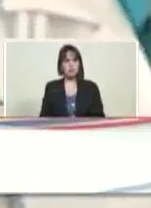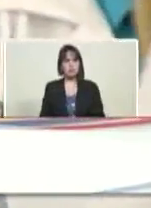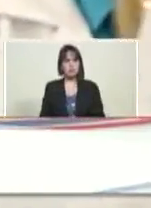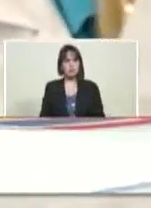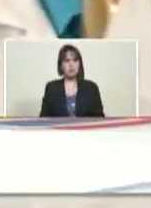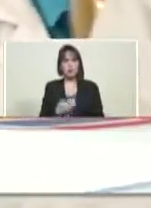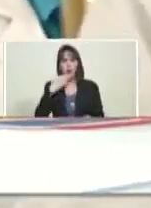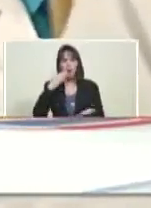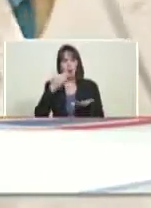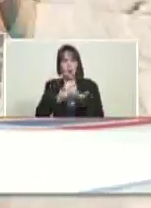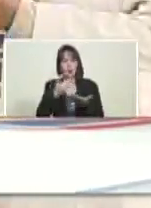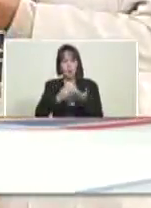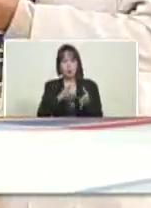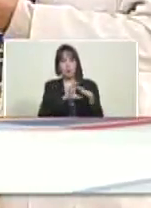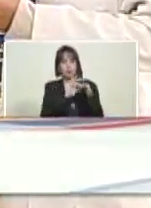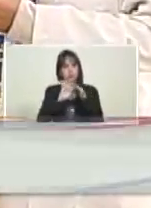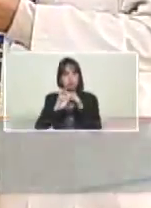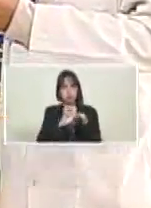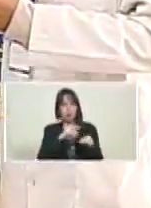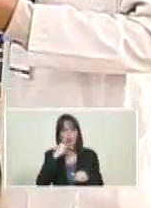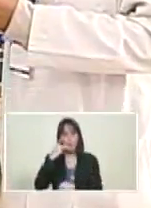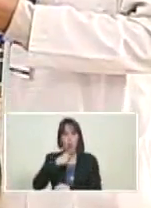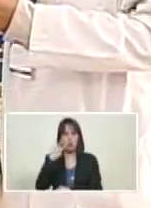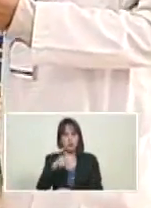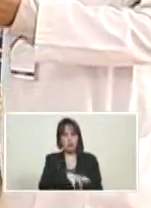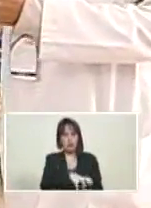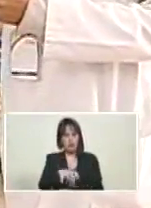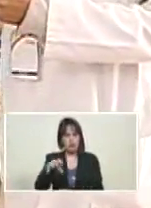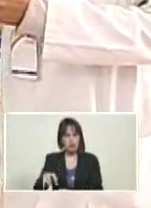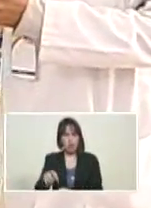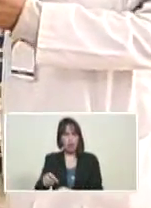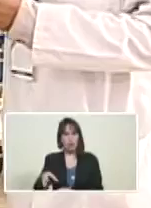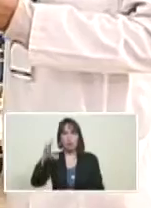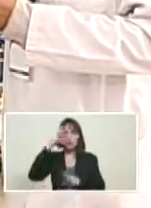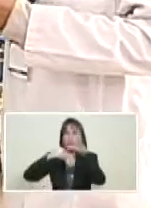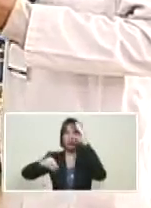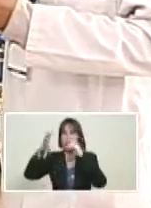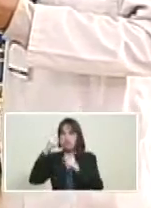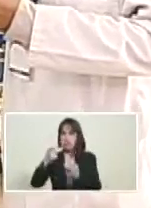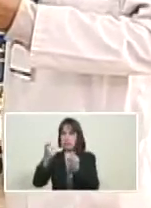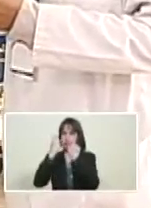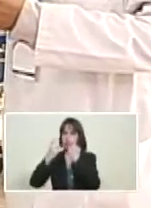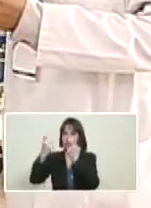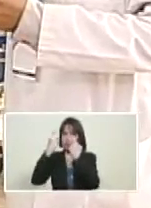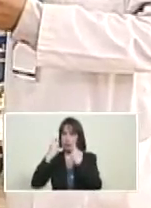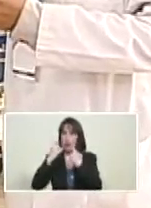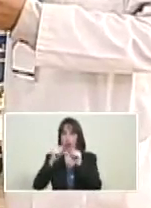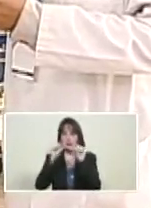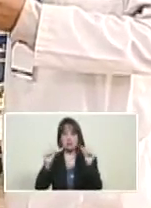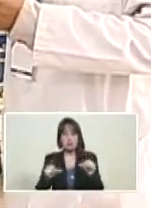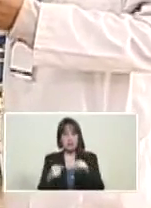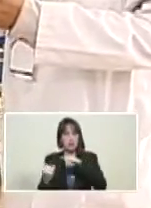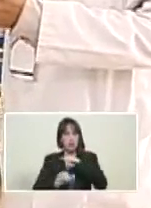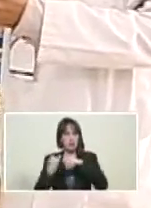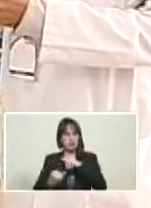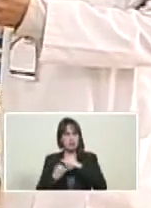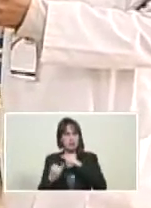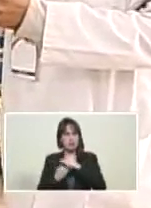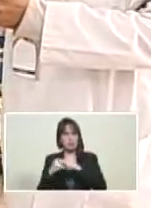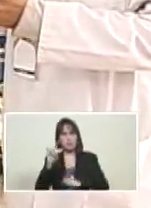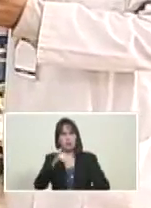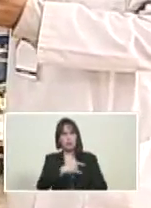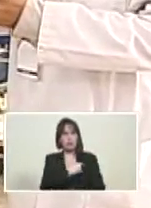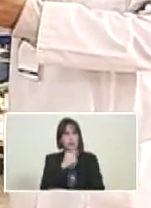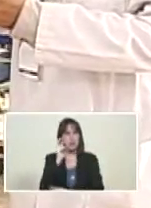Se plantea unificar la política de Estado en materia de formación y en este sentido que el Servicio Autónomo Instituto de Altos Estudios Arnoldo